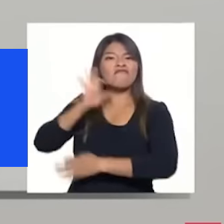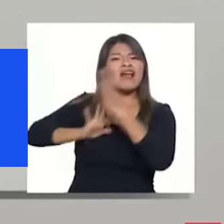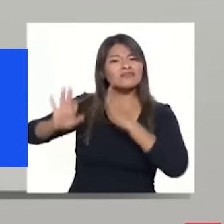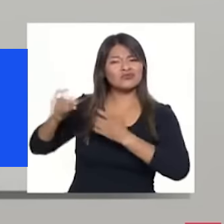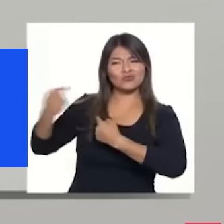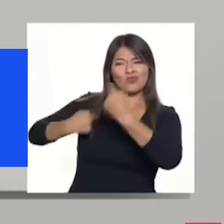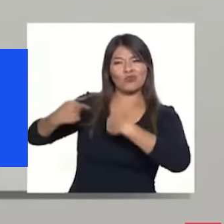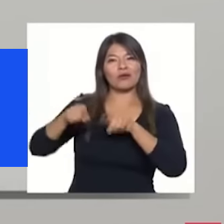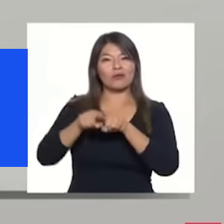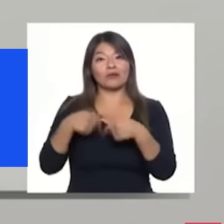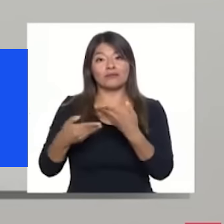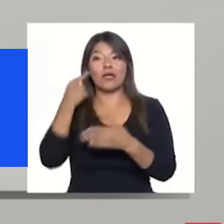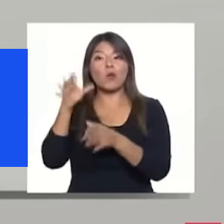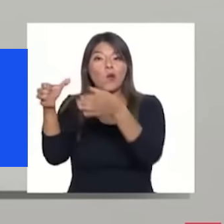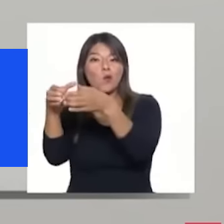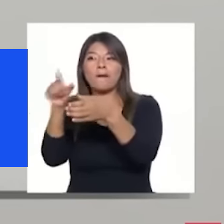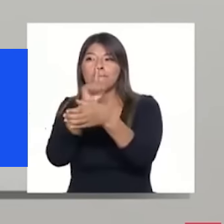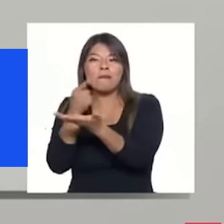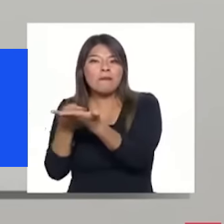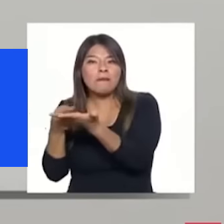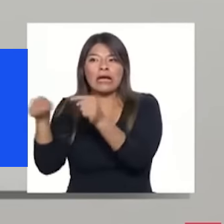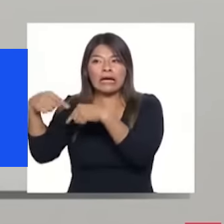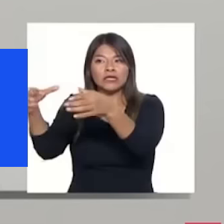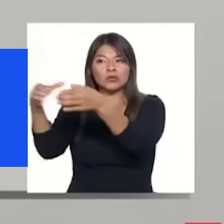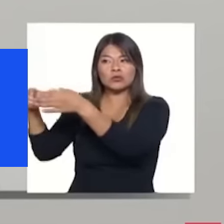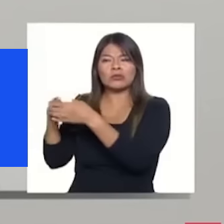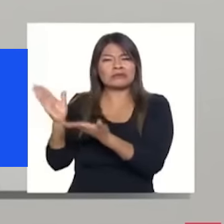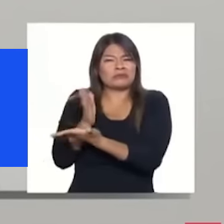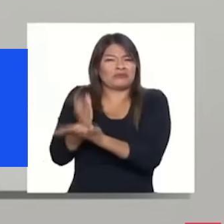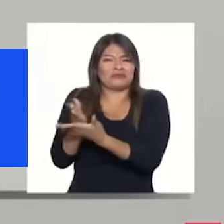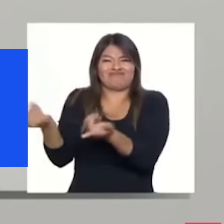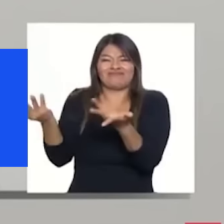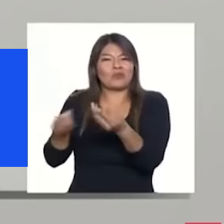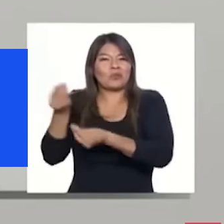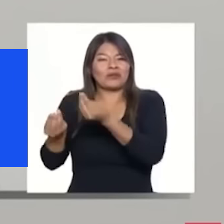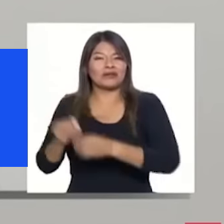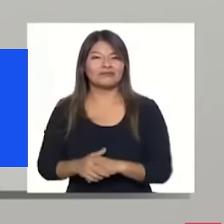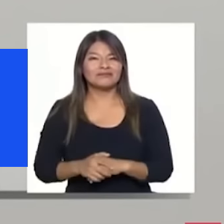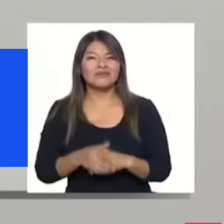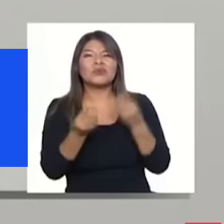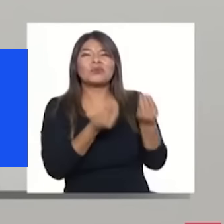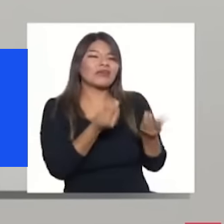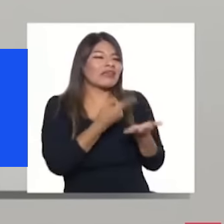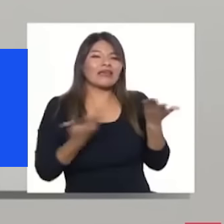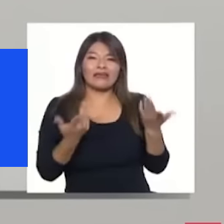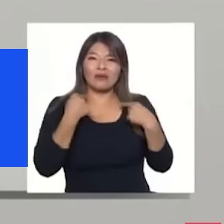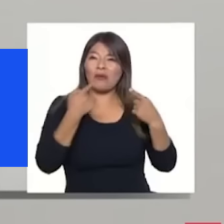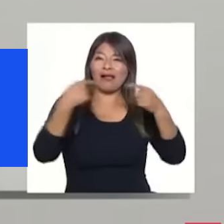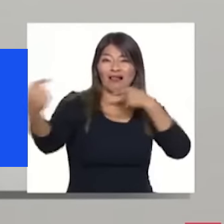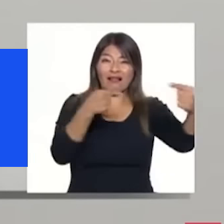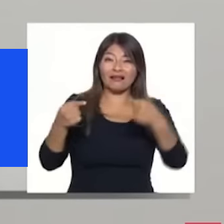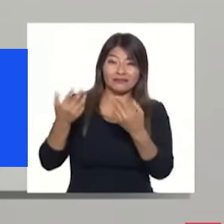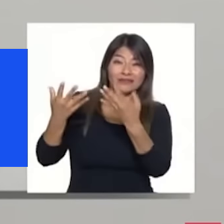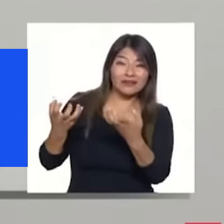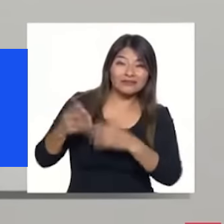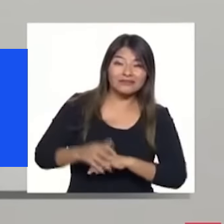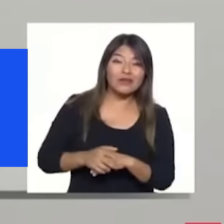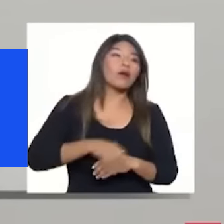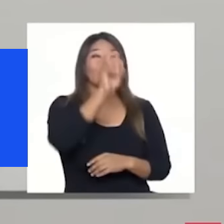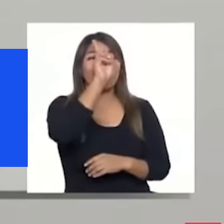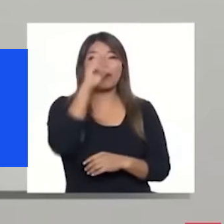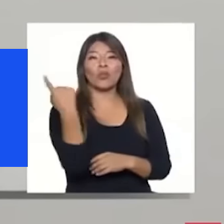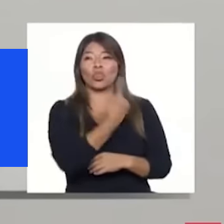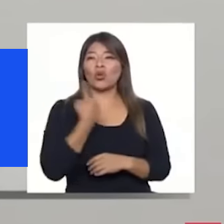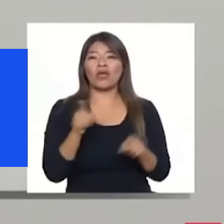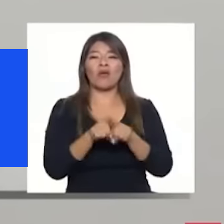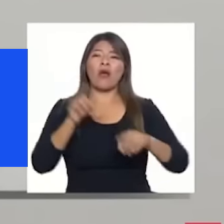el papel que vienen cumpliendo varias mafias para afectar la gobernabilidad del país. ¿Qué pretenden? ¿Que regresemos al caos, a la discordia? ¿Que el país vuelva a